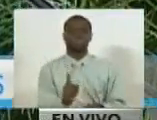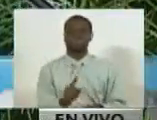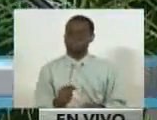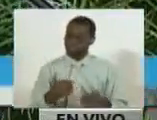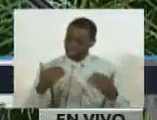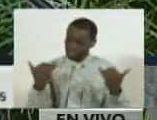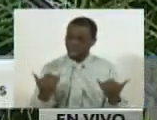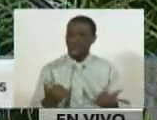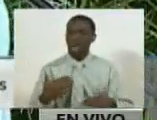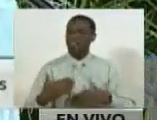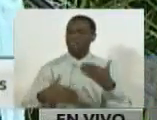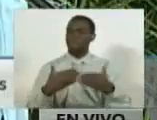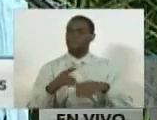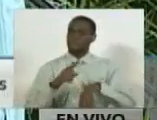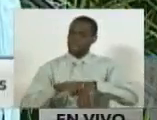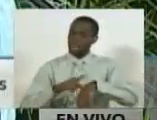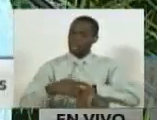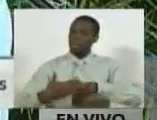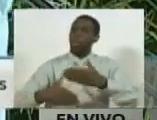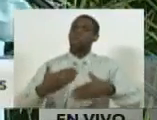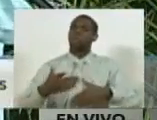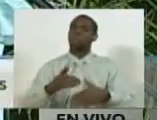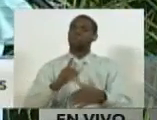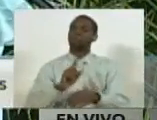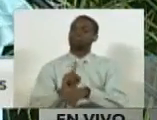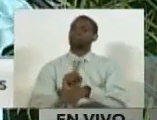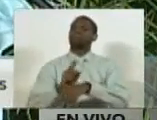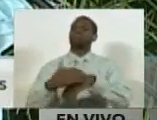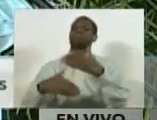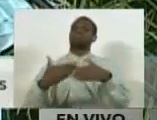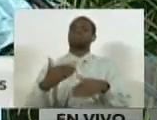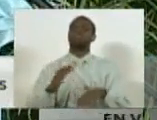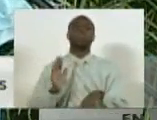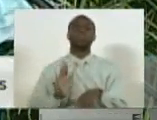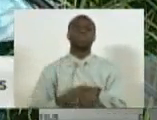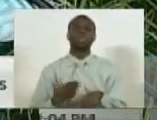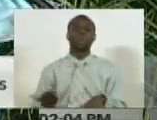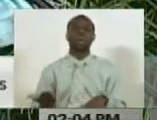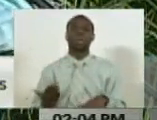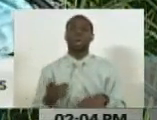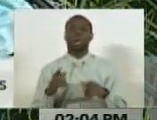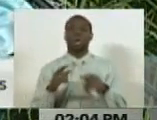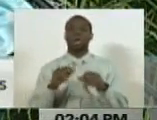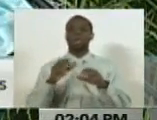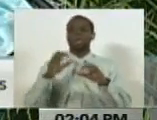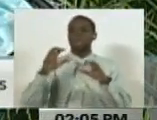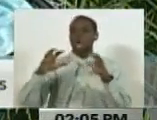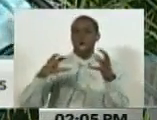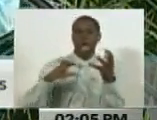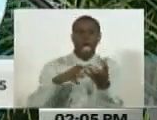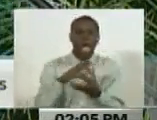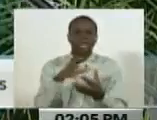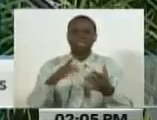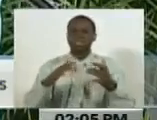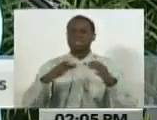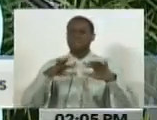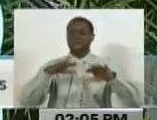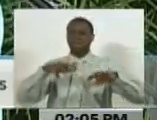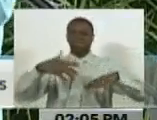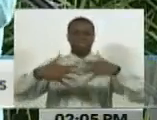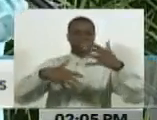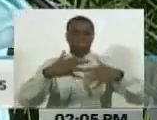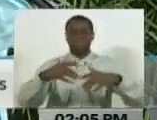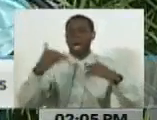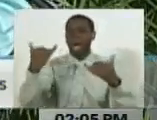Reaccionemos a tiempo mientras se pueda. Porque la fábrica de violencia social hoy tiene